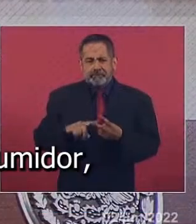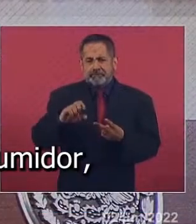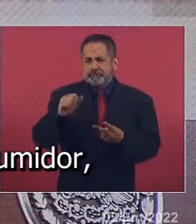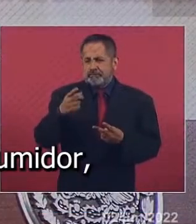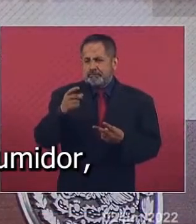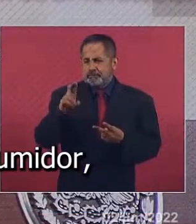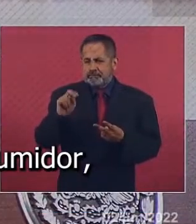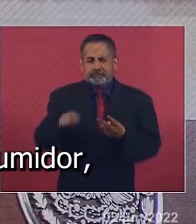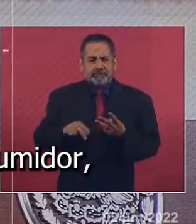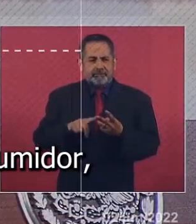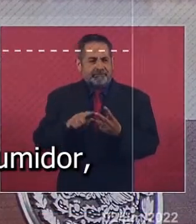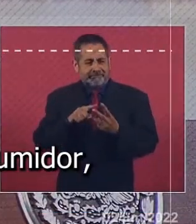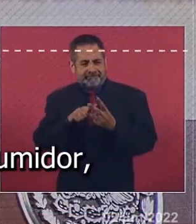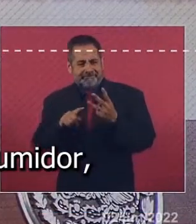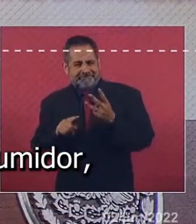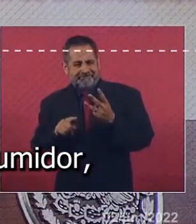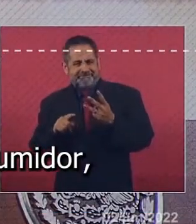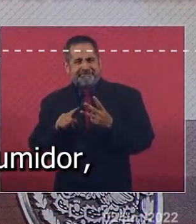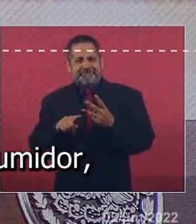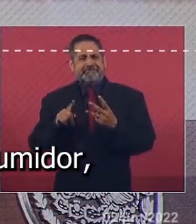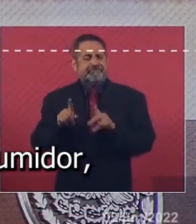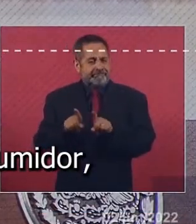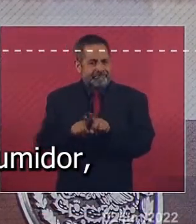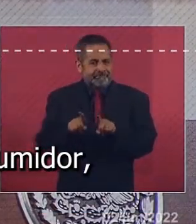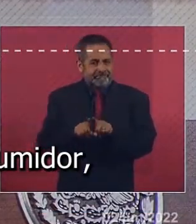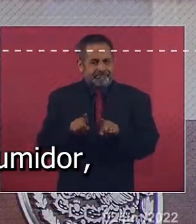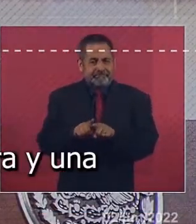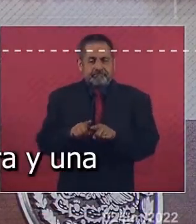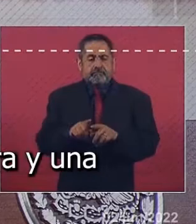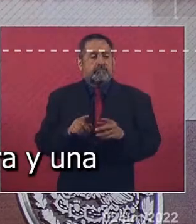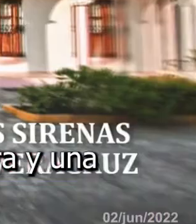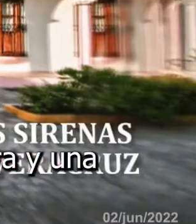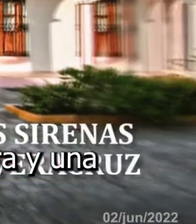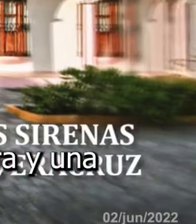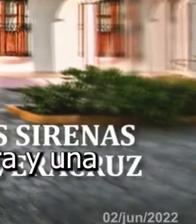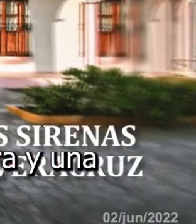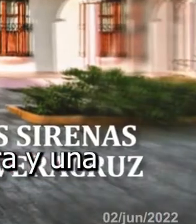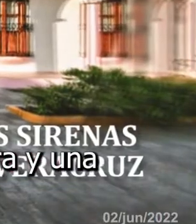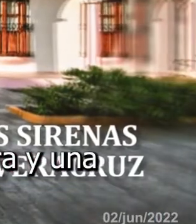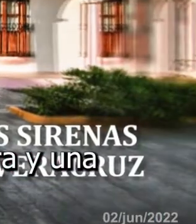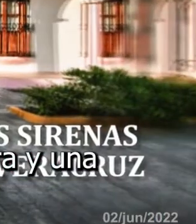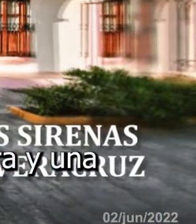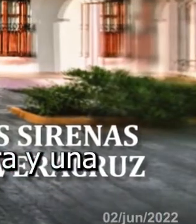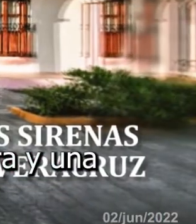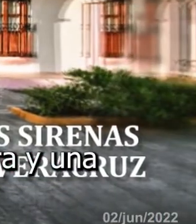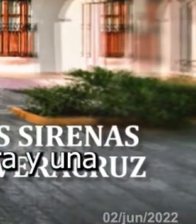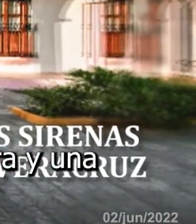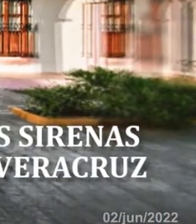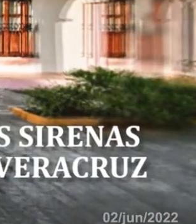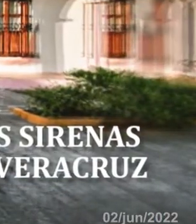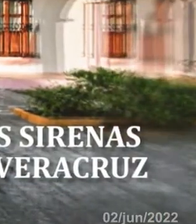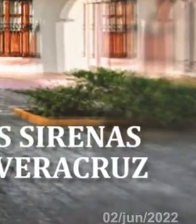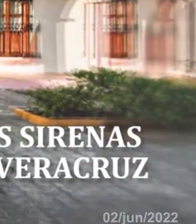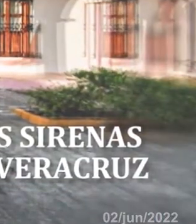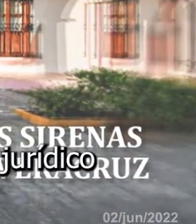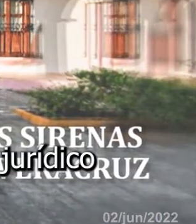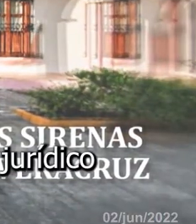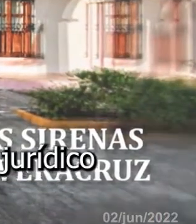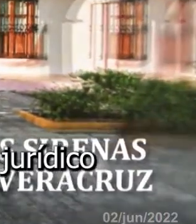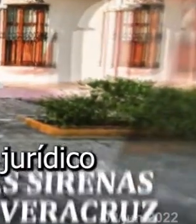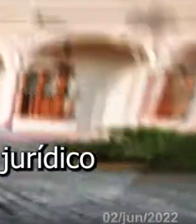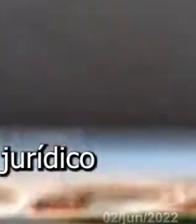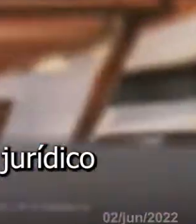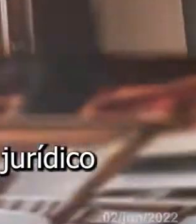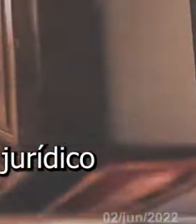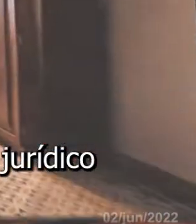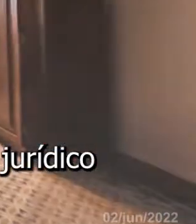El titular de la Procuraduría del Consumidor, Ricardo Sheffield, en el último año creó una constructora y una operadora turística,